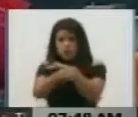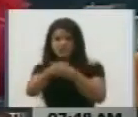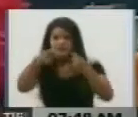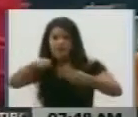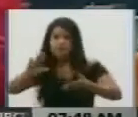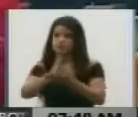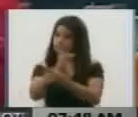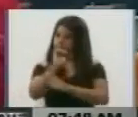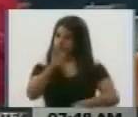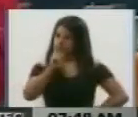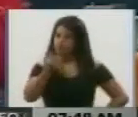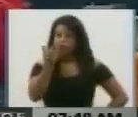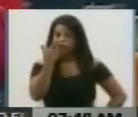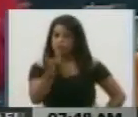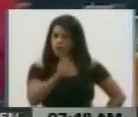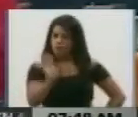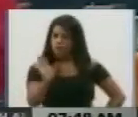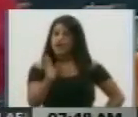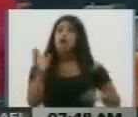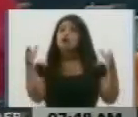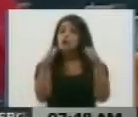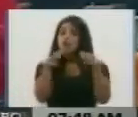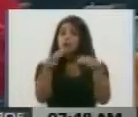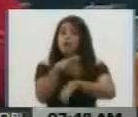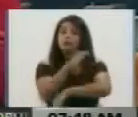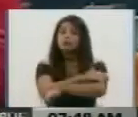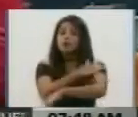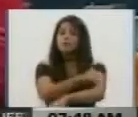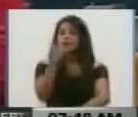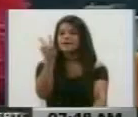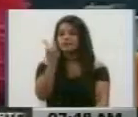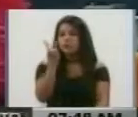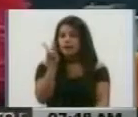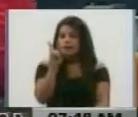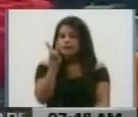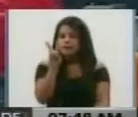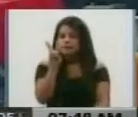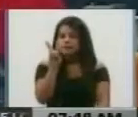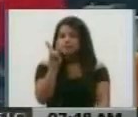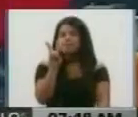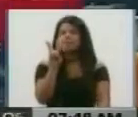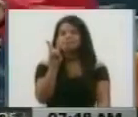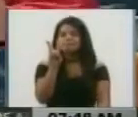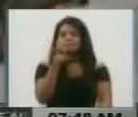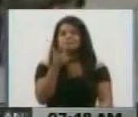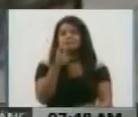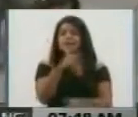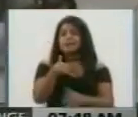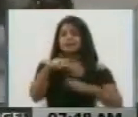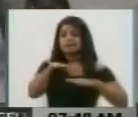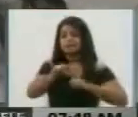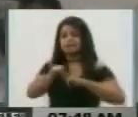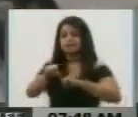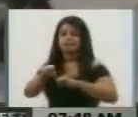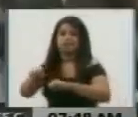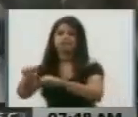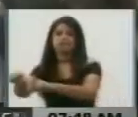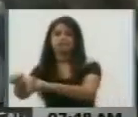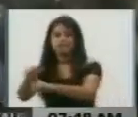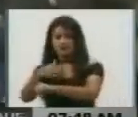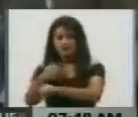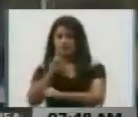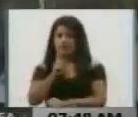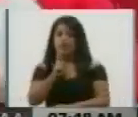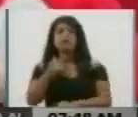de la oposición venezolana es ganar territorio estratégico. Por eso llamaba yo a los